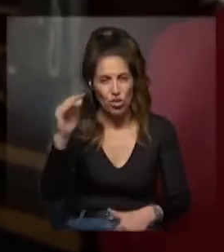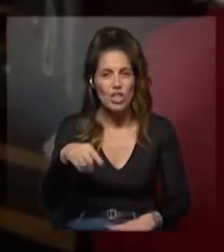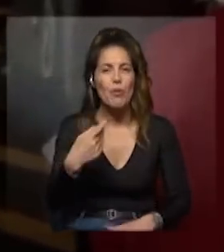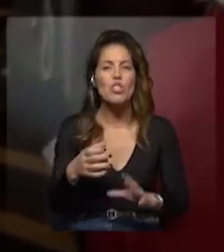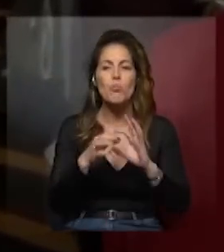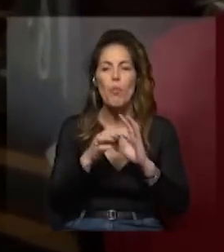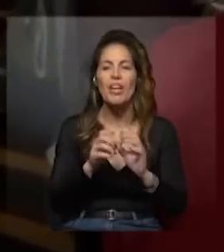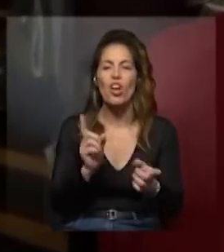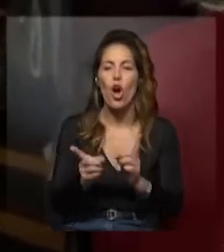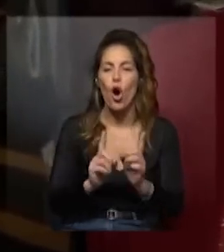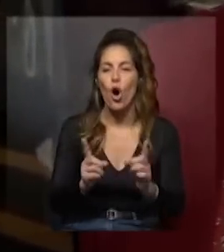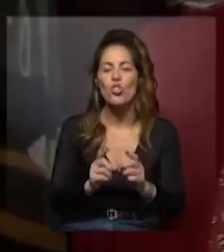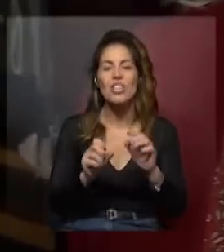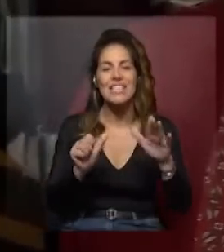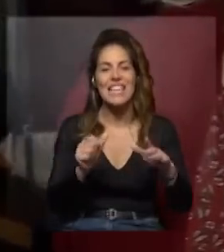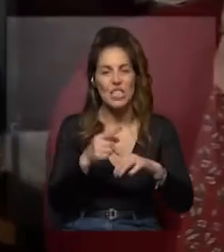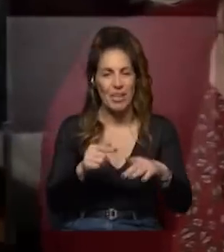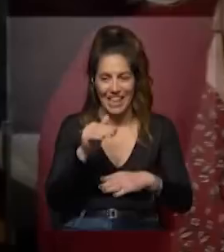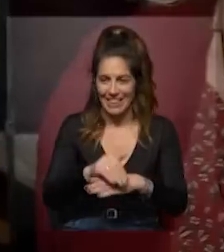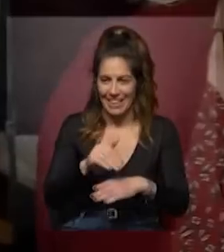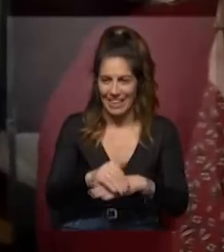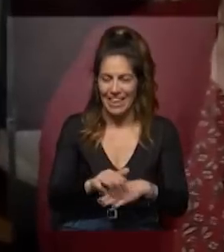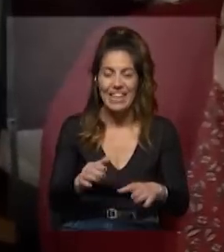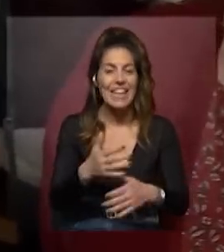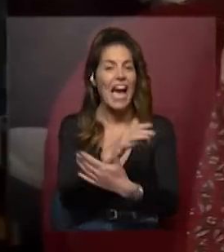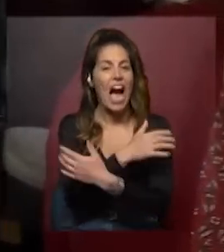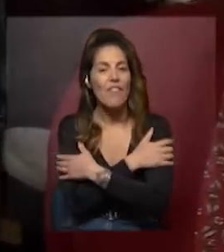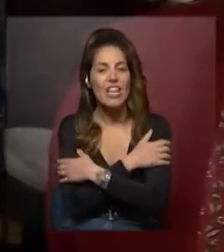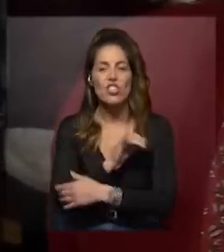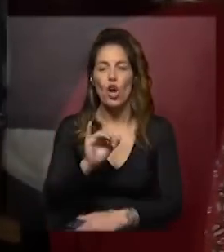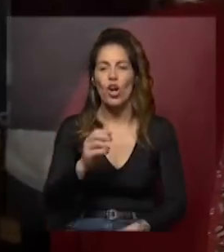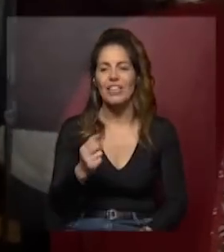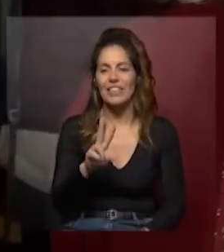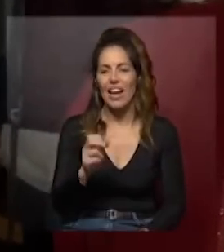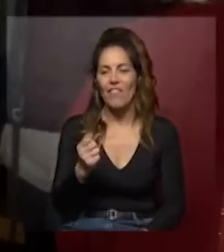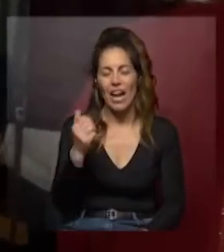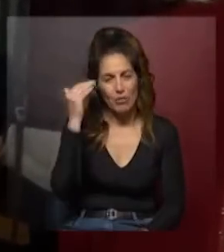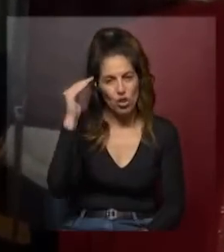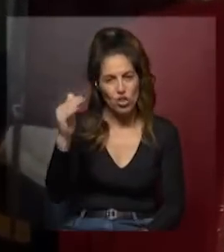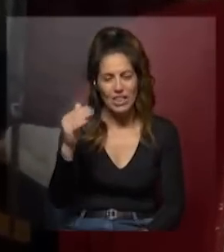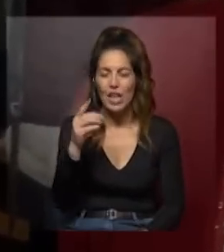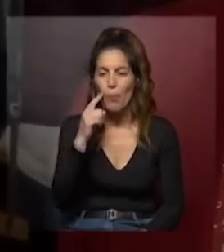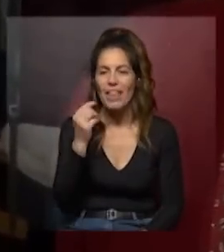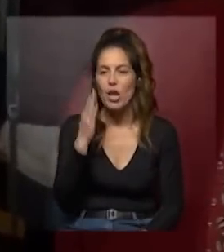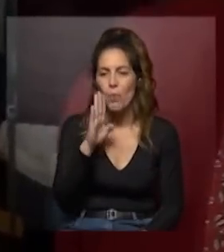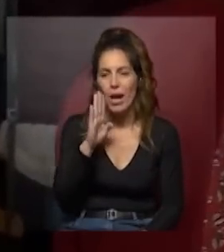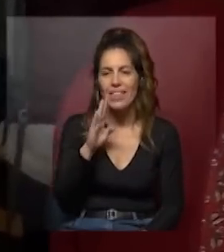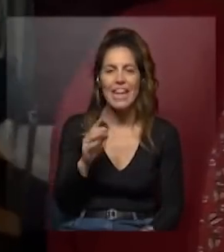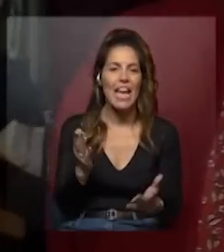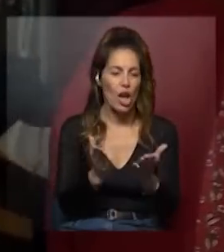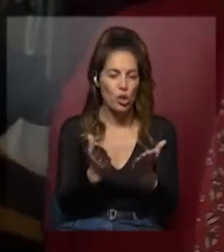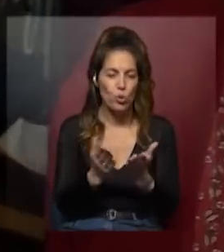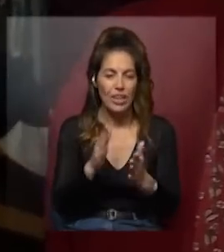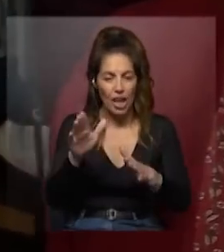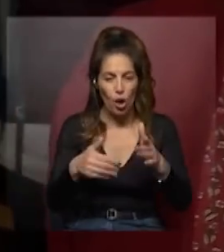miércoles 11 a las 18:30 en este abrazo aliaba que tanto docentes padres y estudiantes están convocando